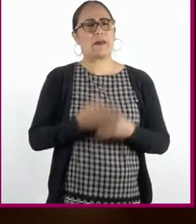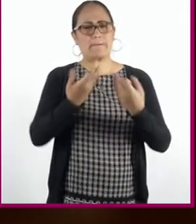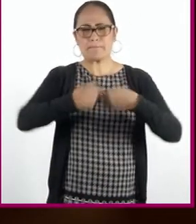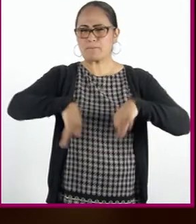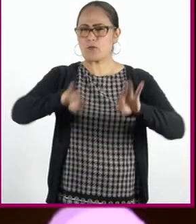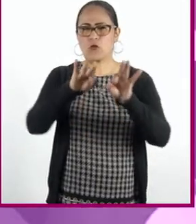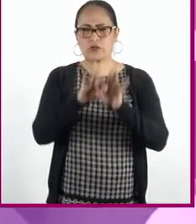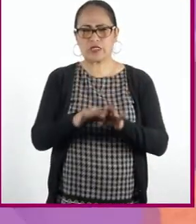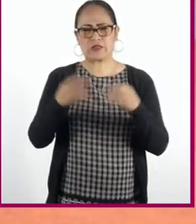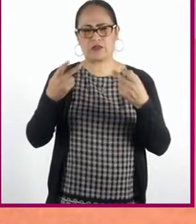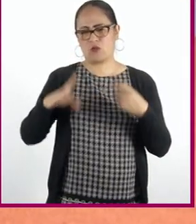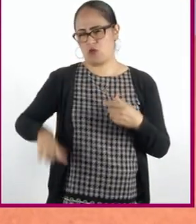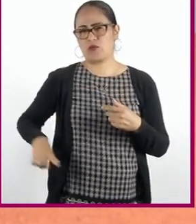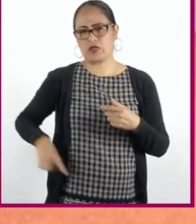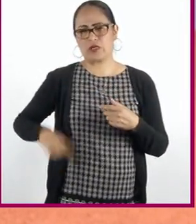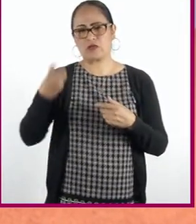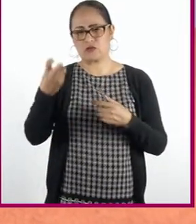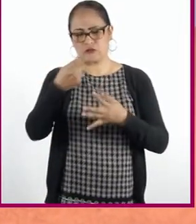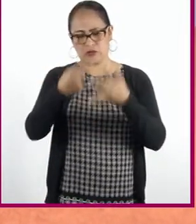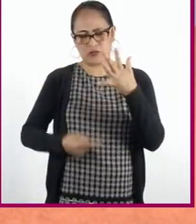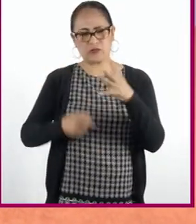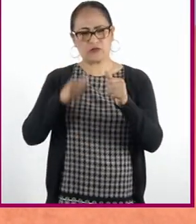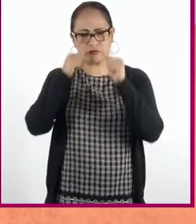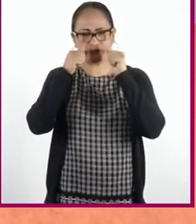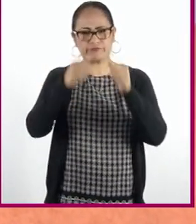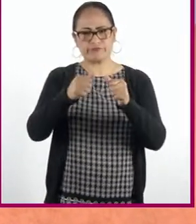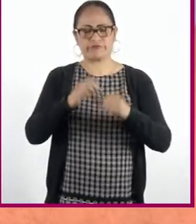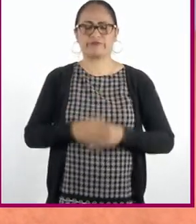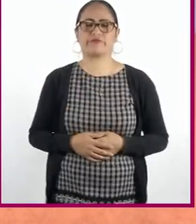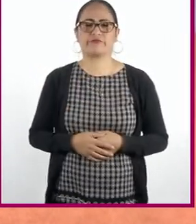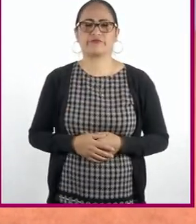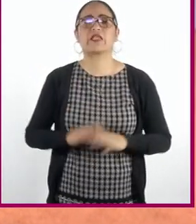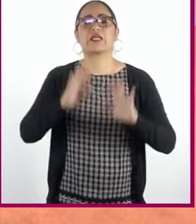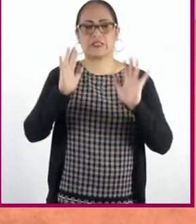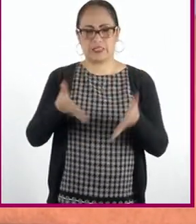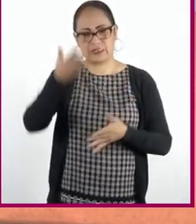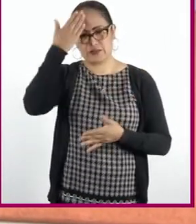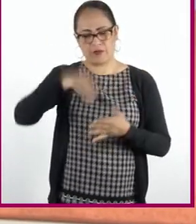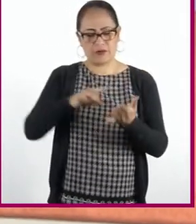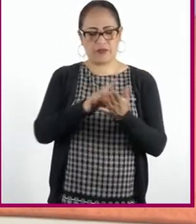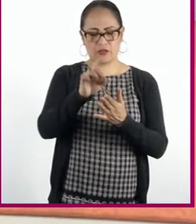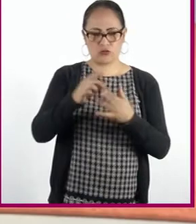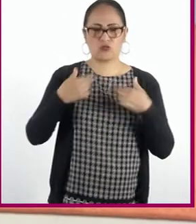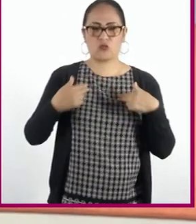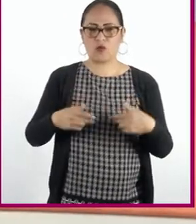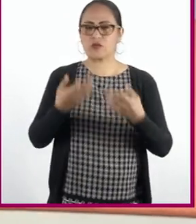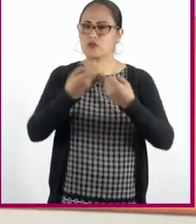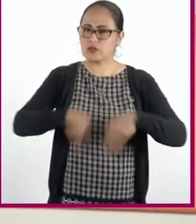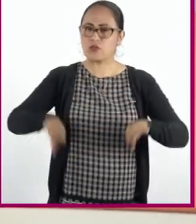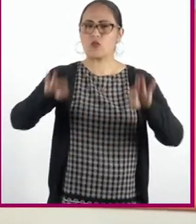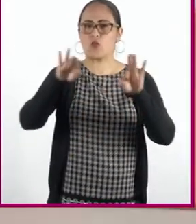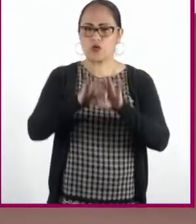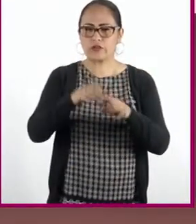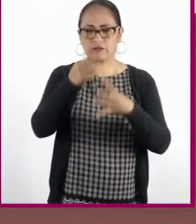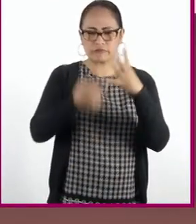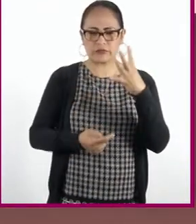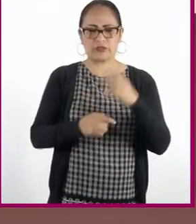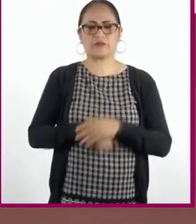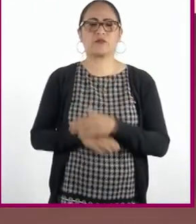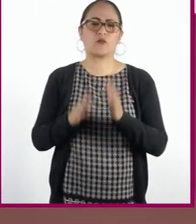para todos los estados. Ahora que ya sabemos cuáles son los derechos humanos y su importancia, ¿podría decirnos